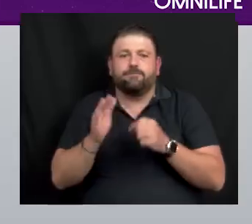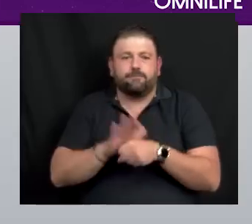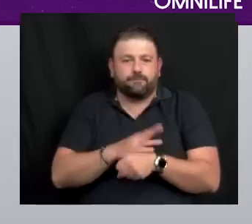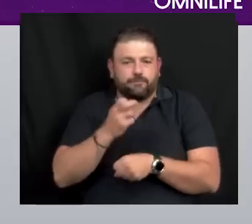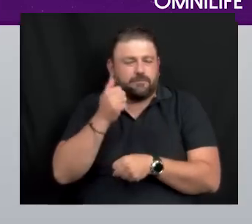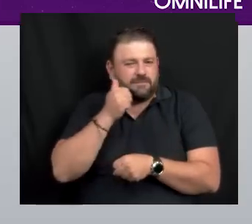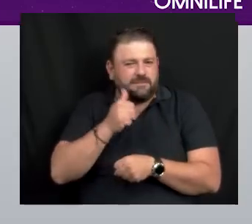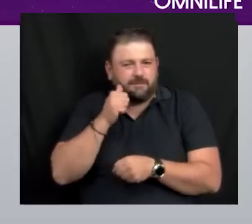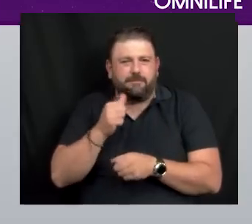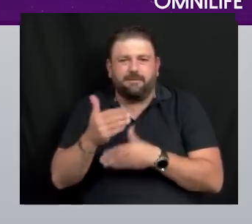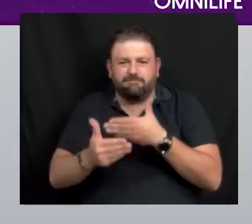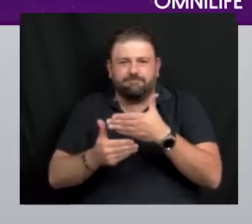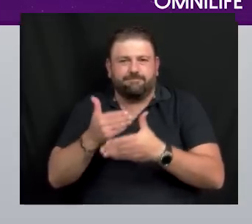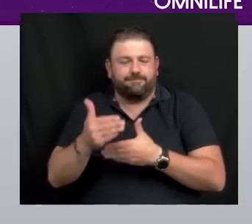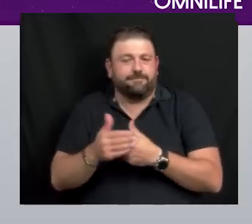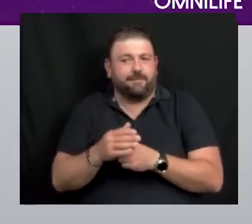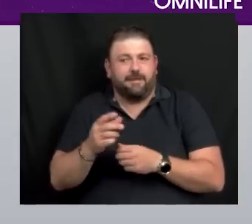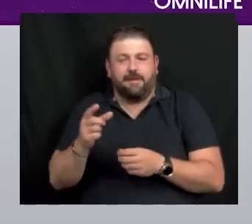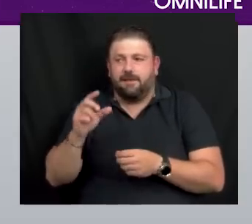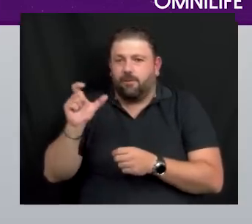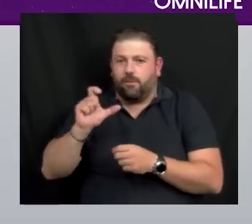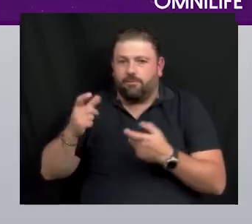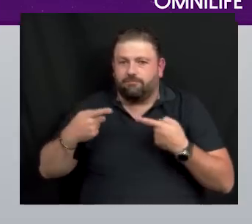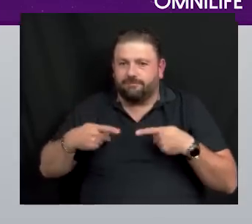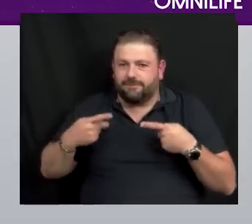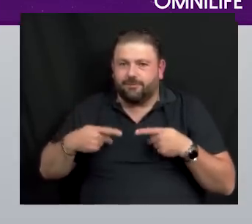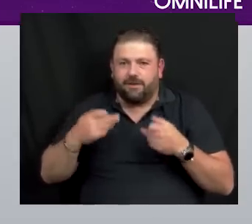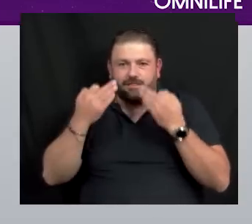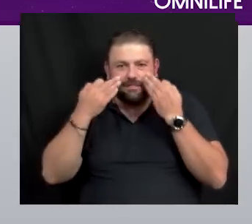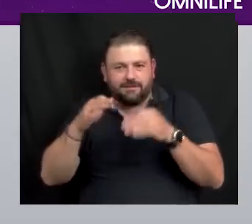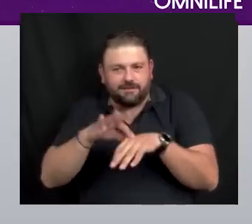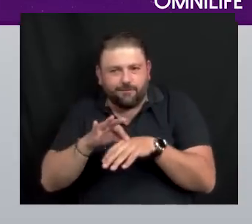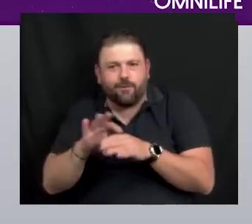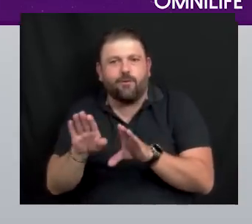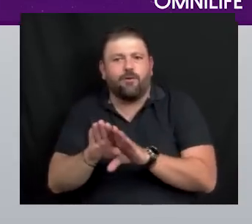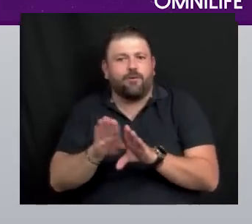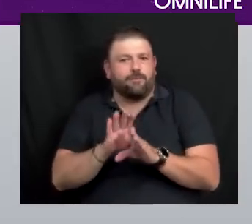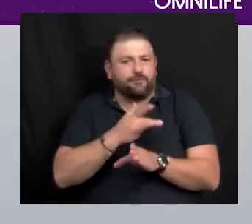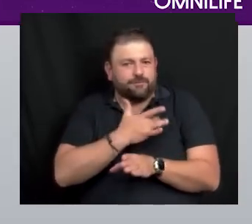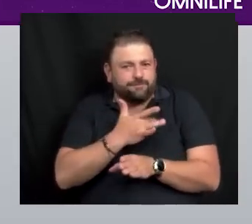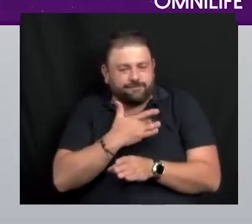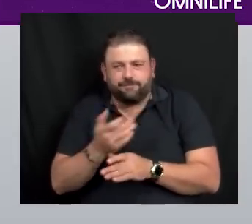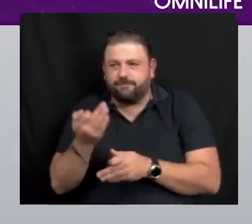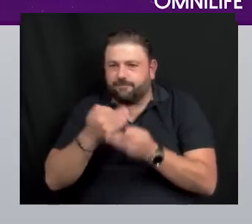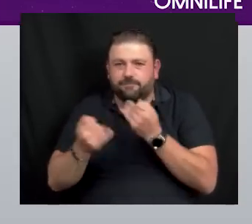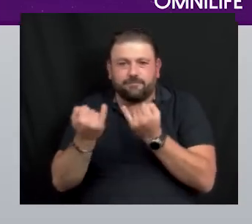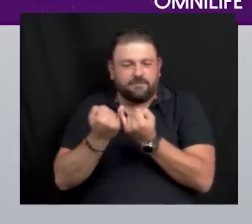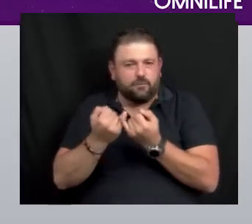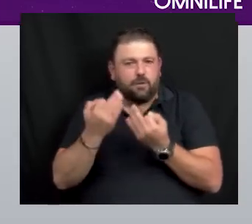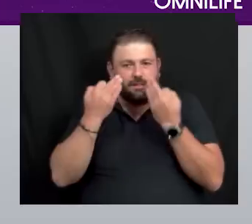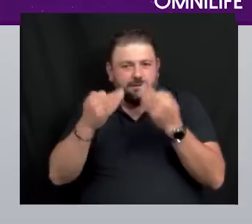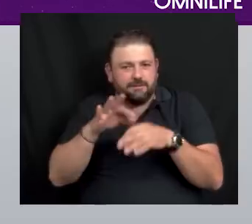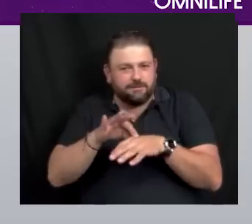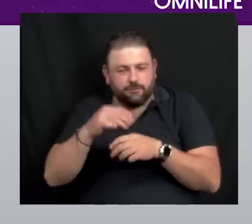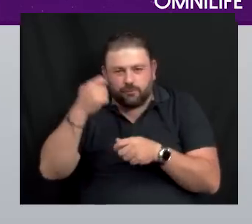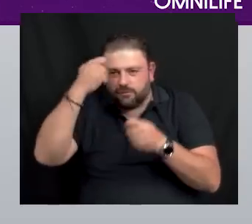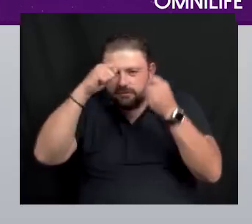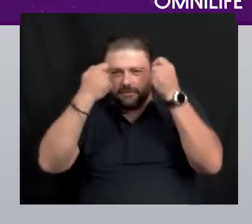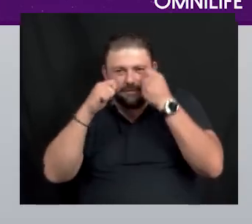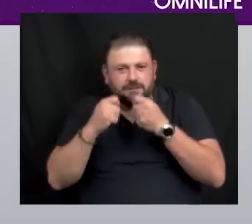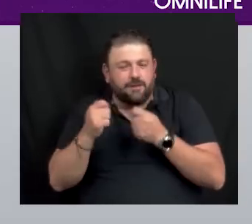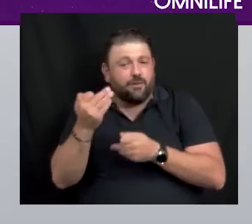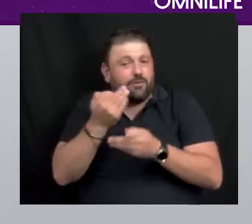cantidad de cambios de vida, testimonios, ahora con nuestra cosmética y nutricosmética, que te empieces